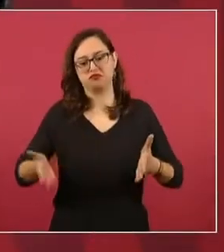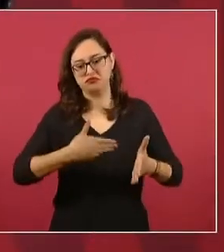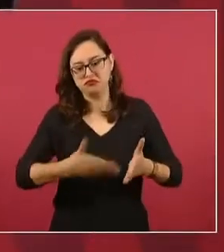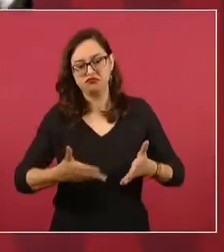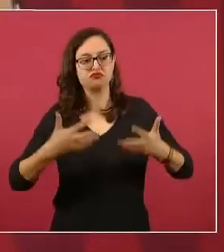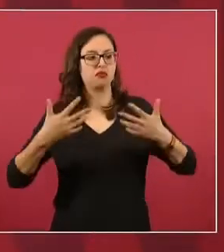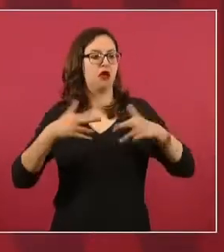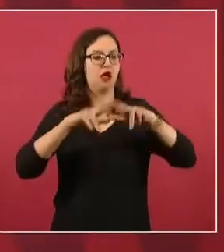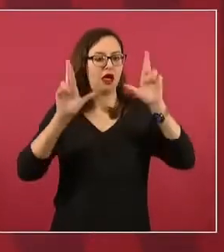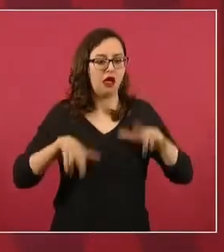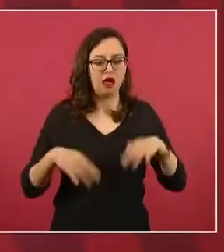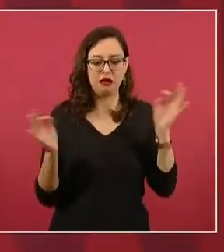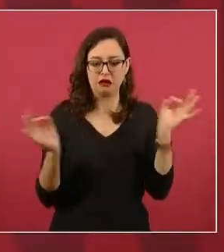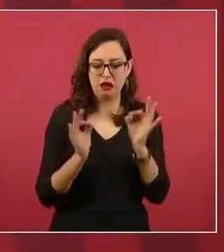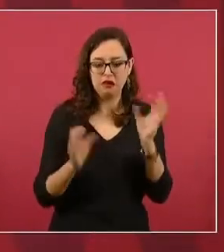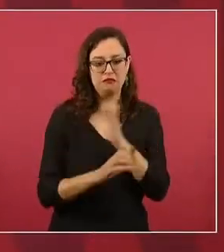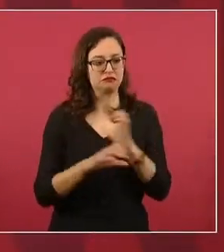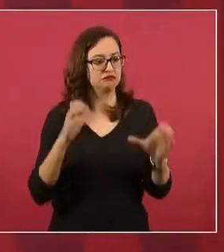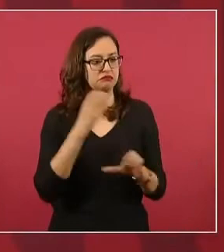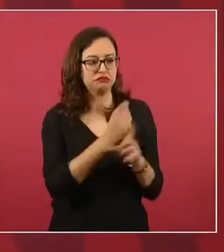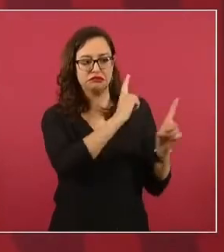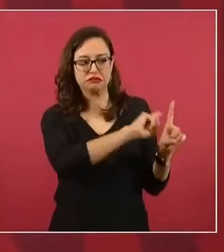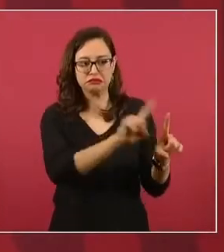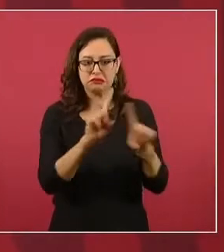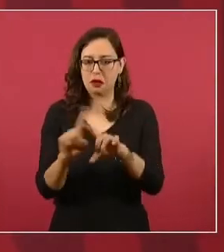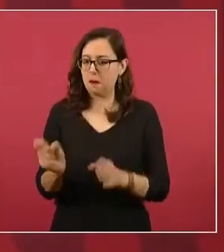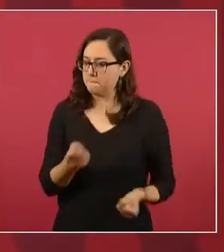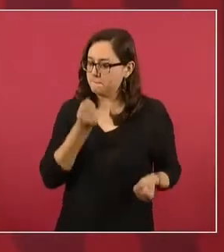se ha estado avanzando.